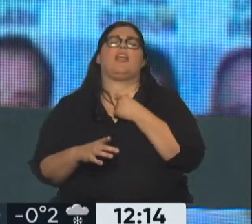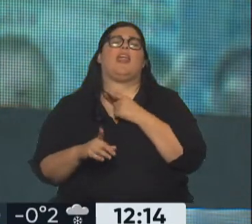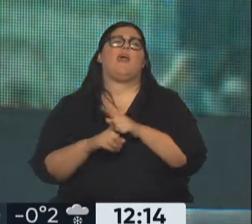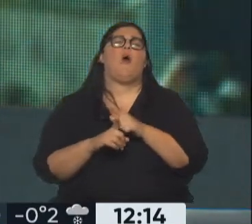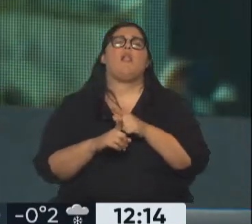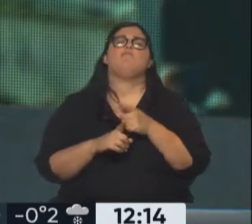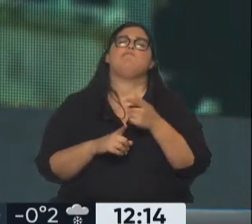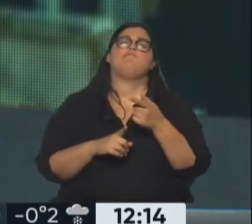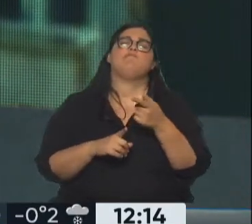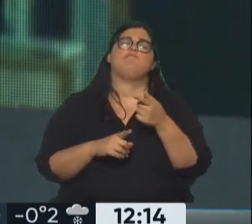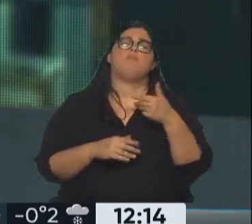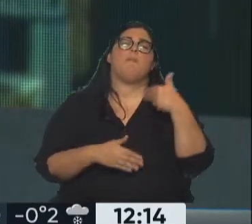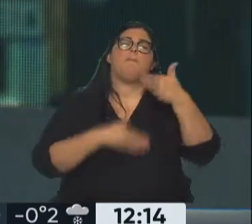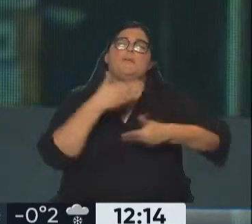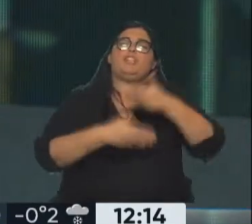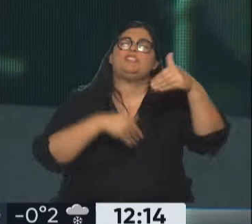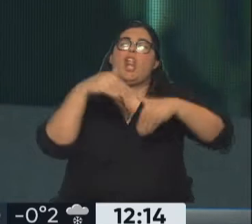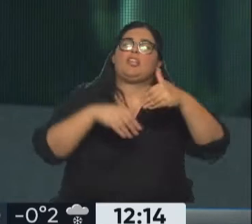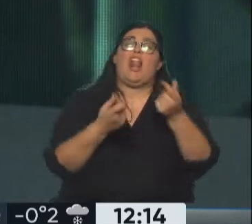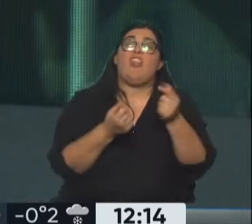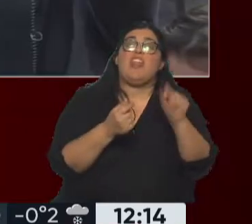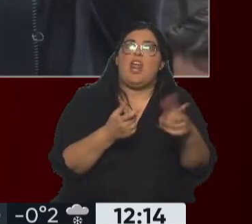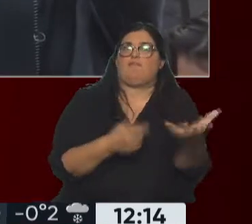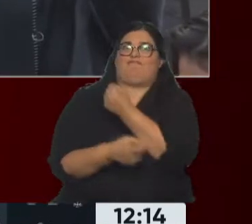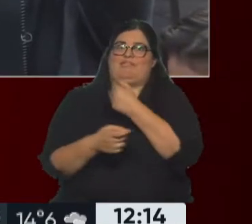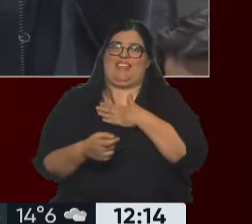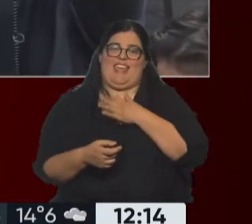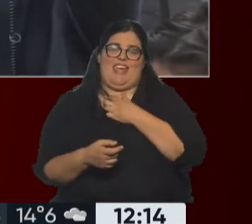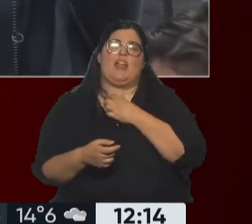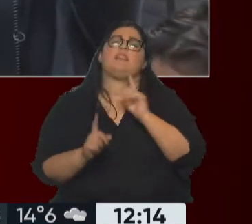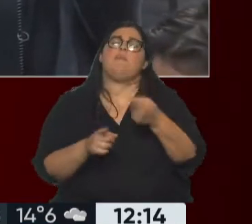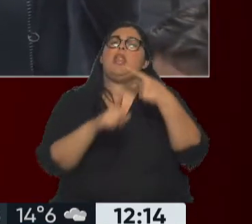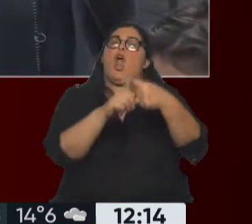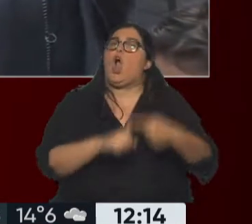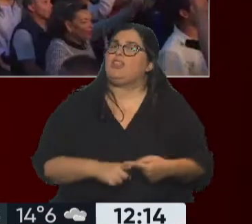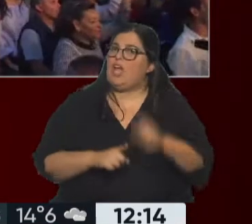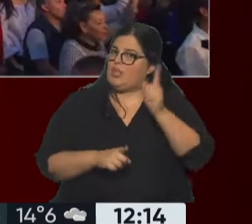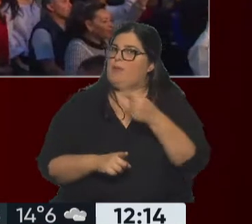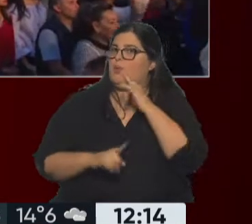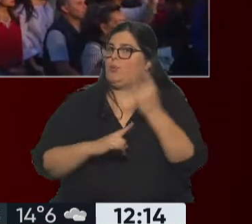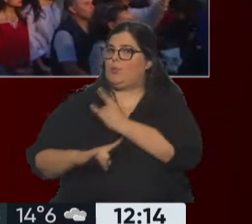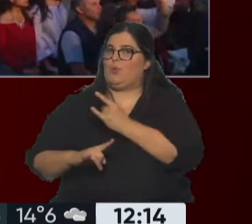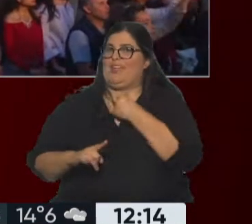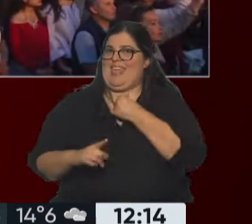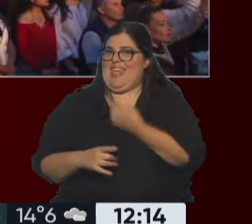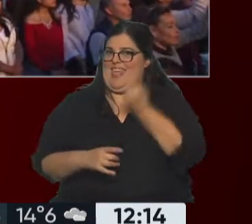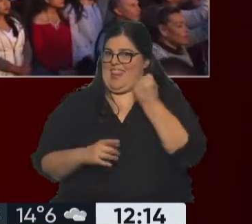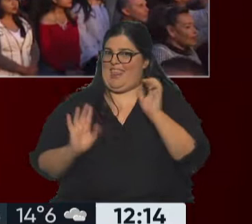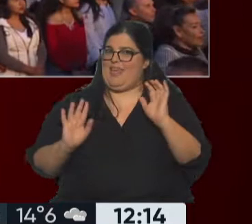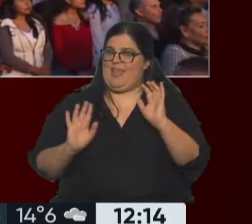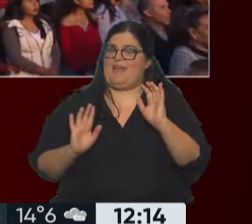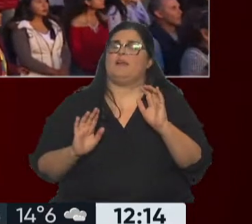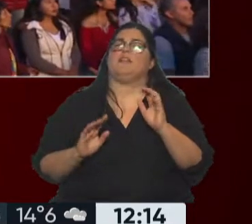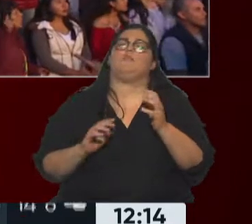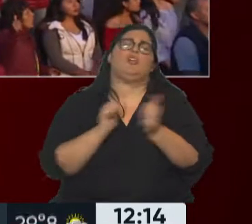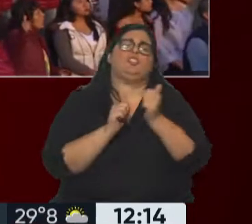implica el proceso electoral, sino además el conteo, ¿no? Que esa es la discusión histórica que tiene México con mucha denuncia de